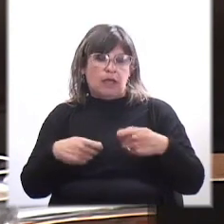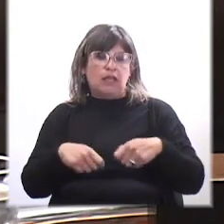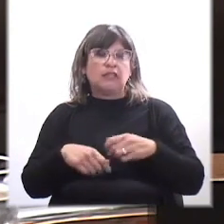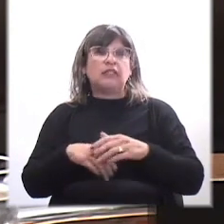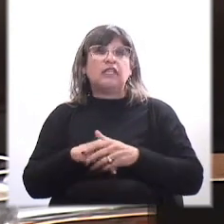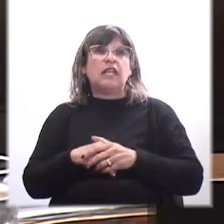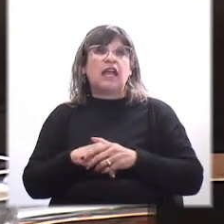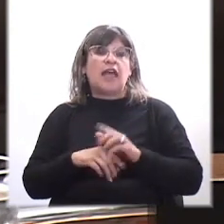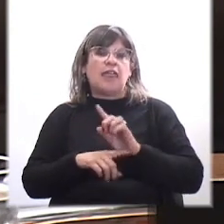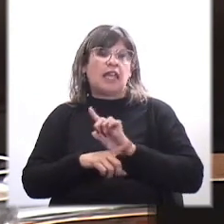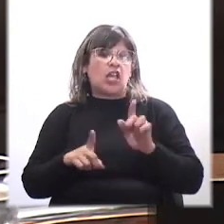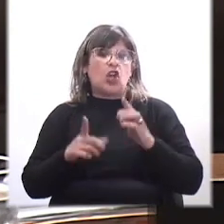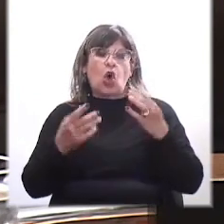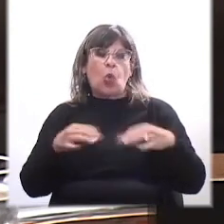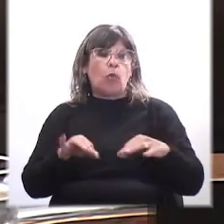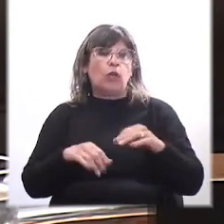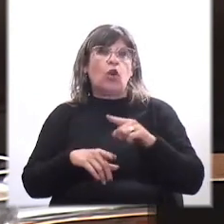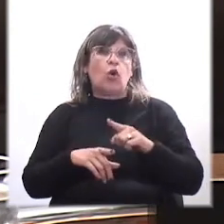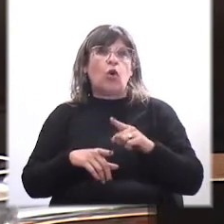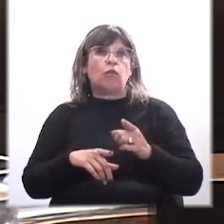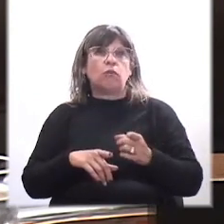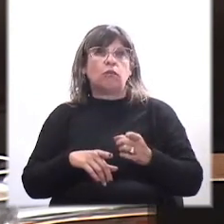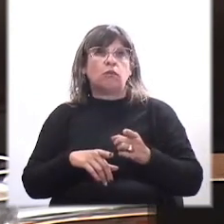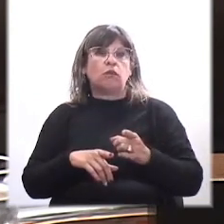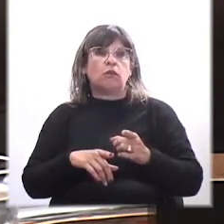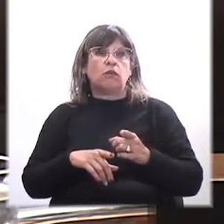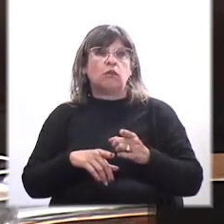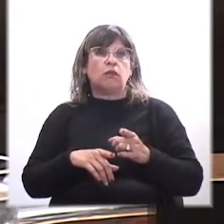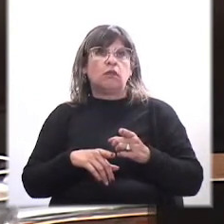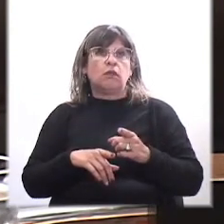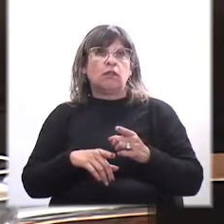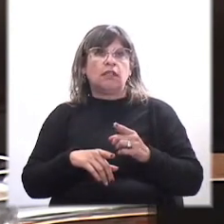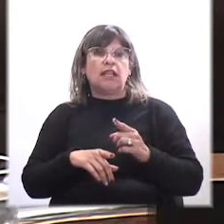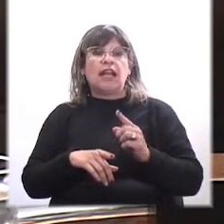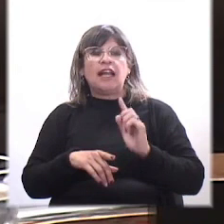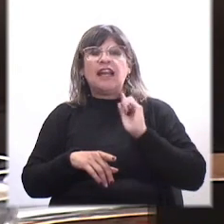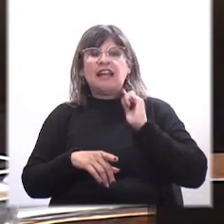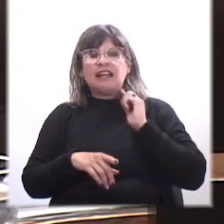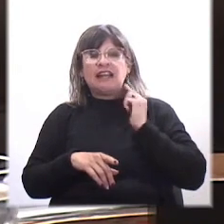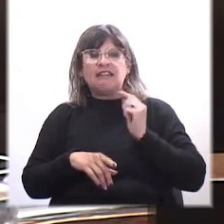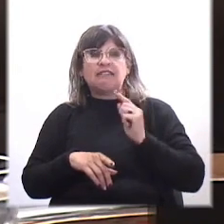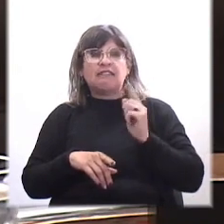garantía de incumplimiento por parte de Gas de France.